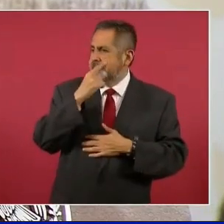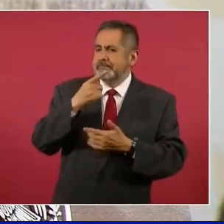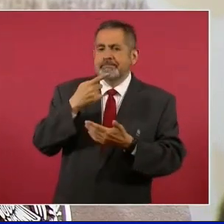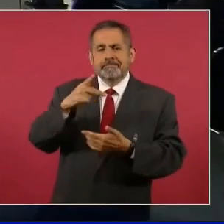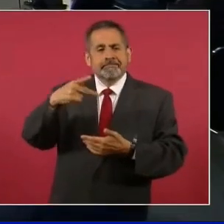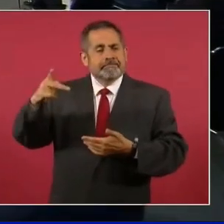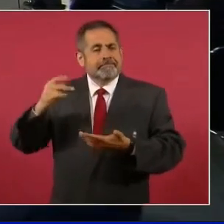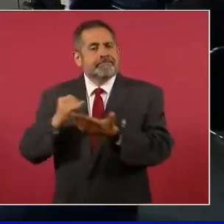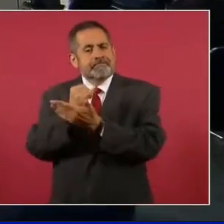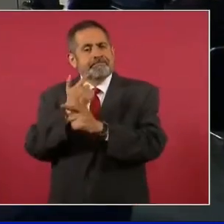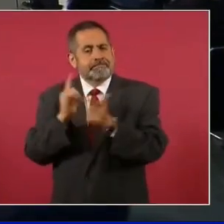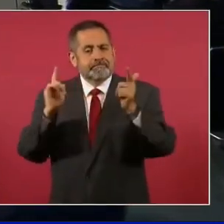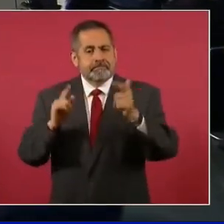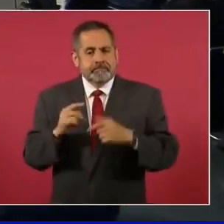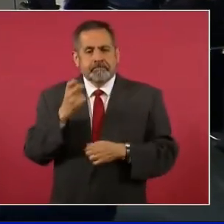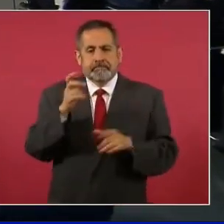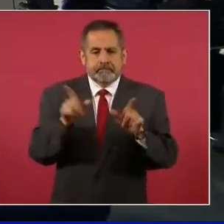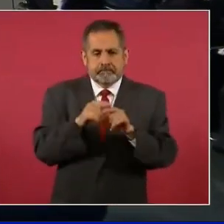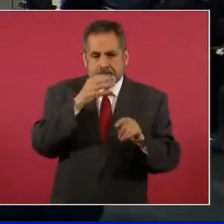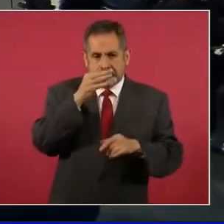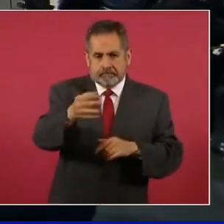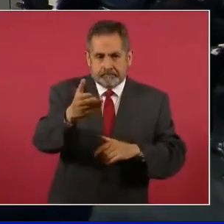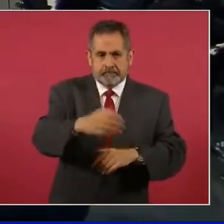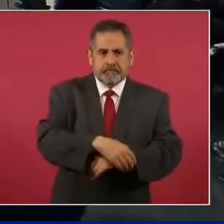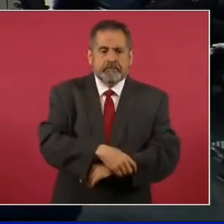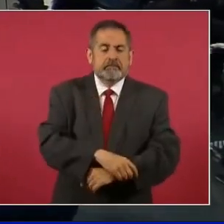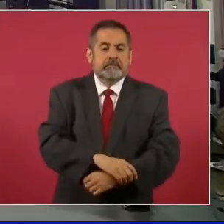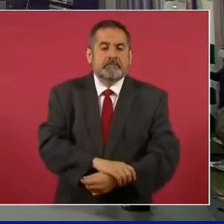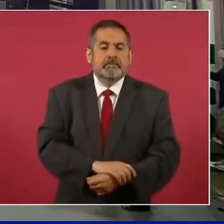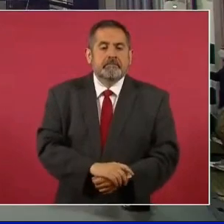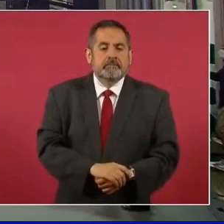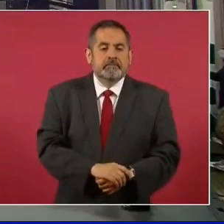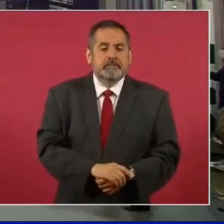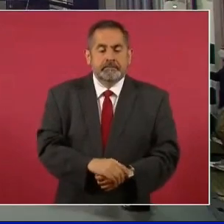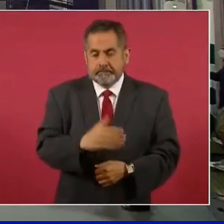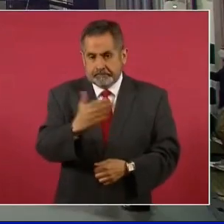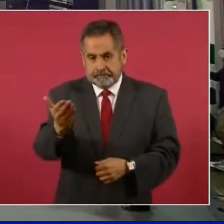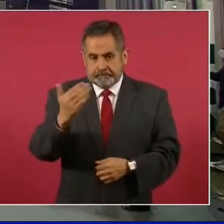Entonces eso es lo que puedo comentarte. Seguimos.